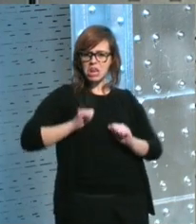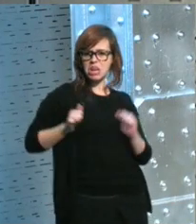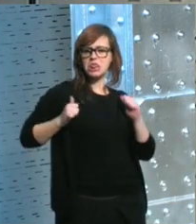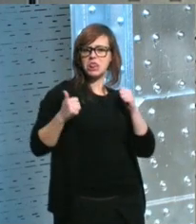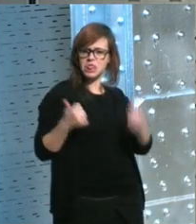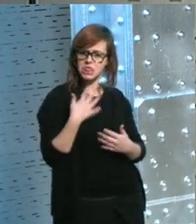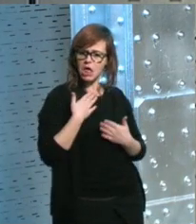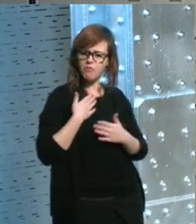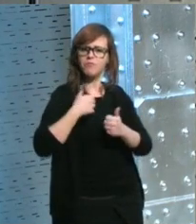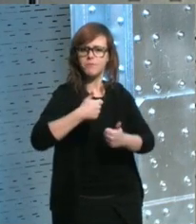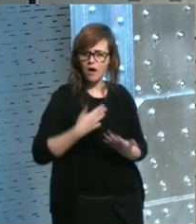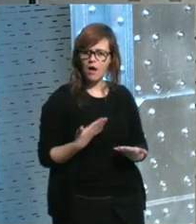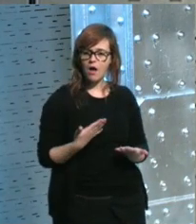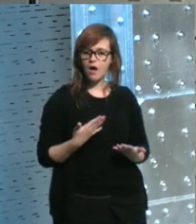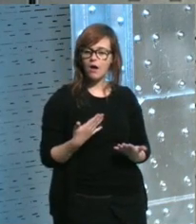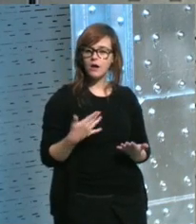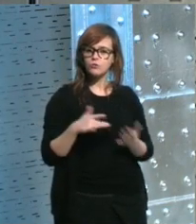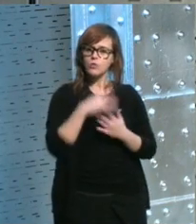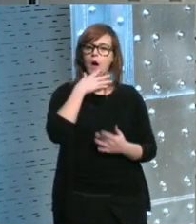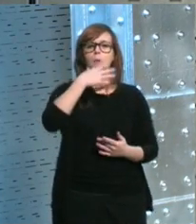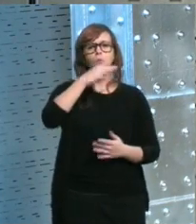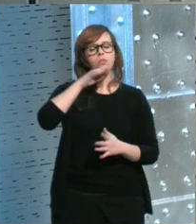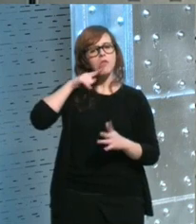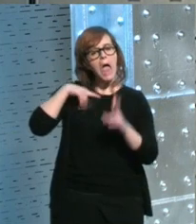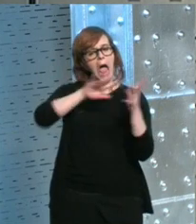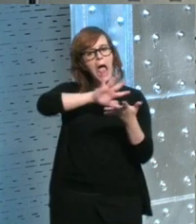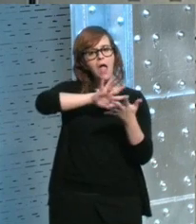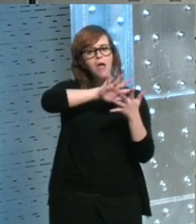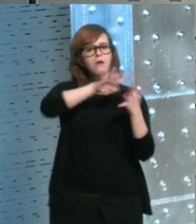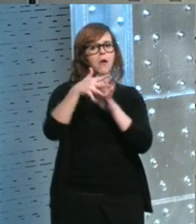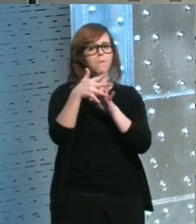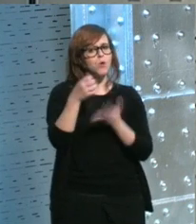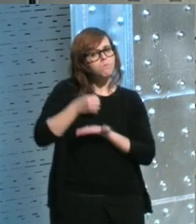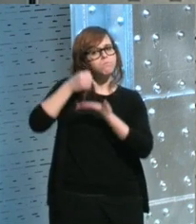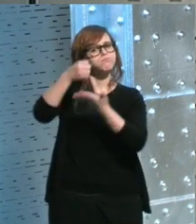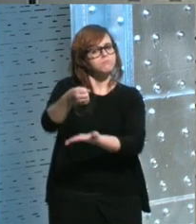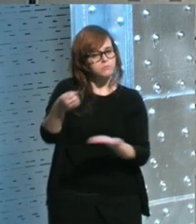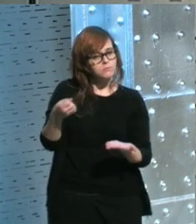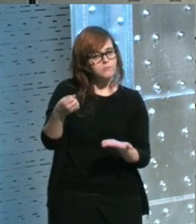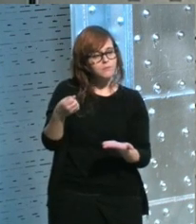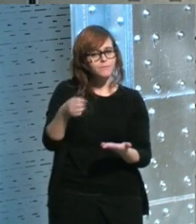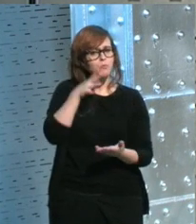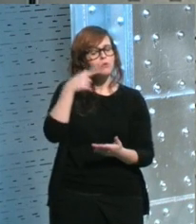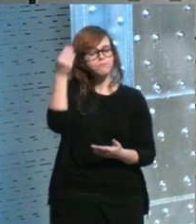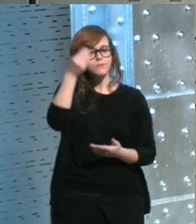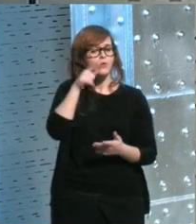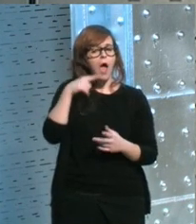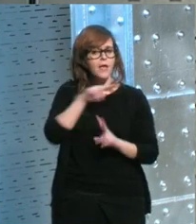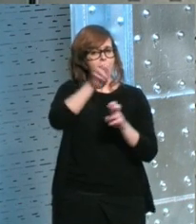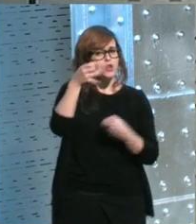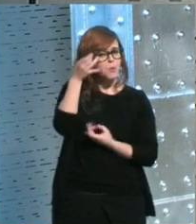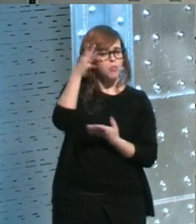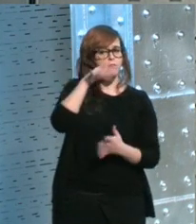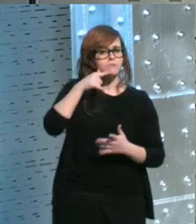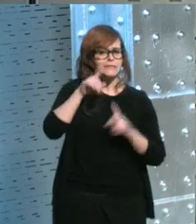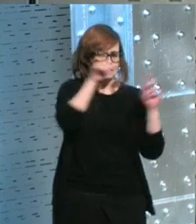sueltan pueden innovar y aportar cambios. Y es muy importante porque yo estoy convencido que la innovación se aprende, se enseña, se